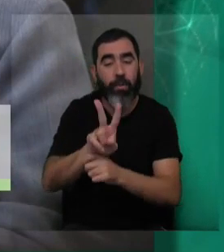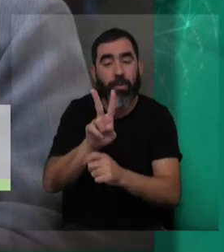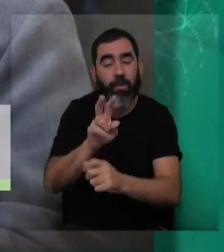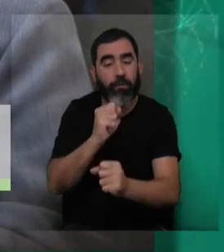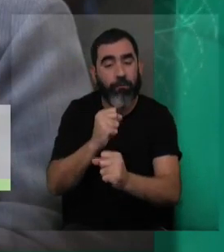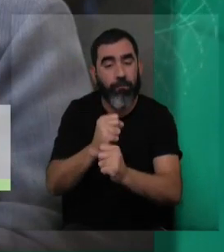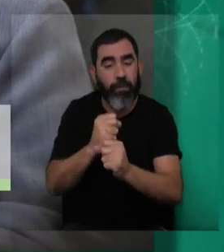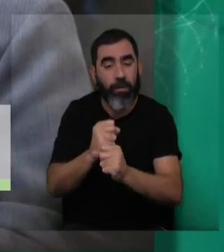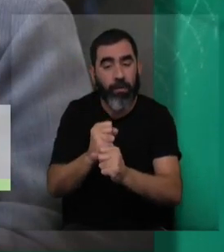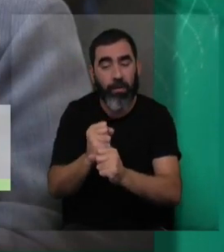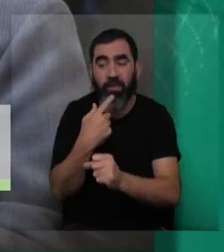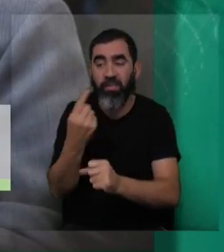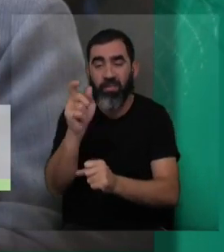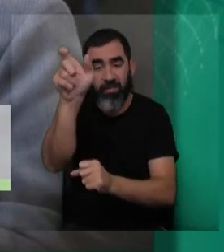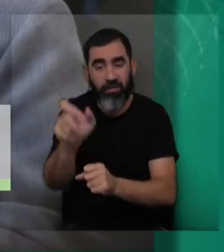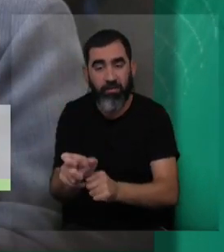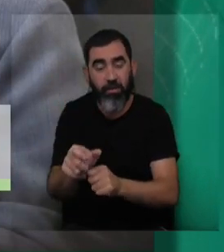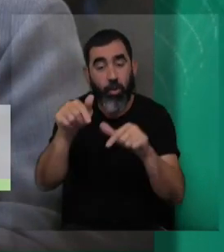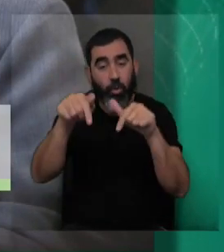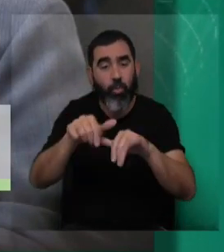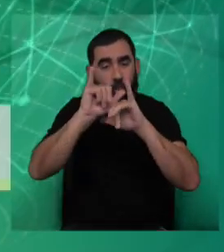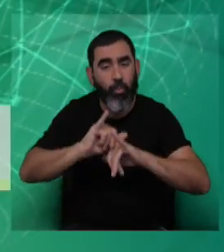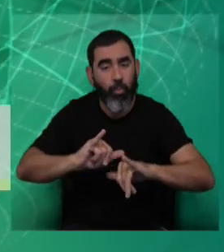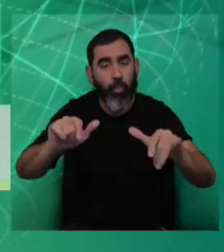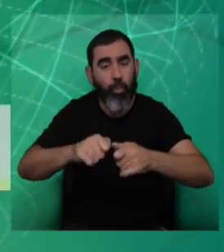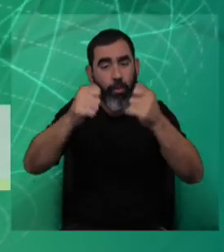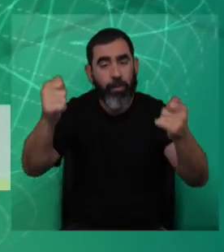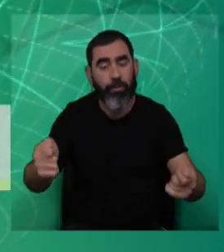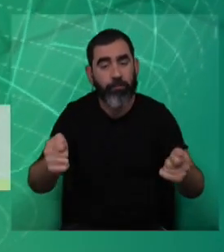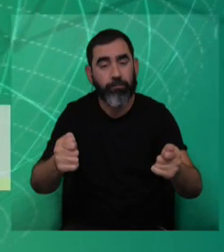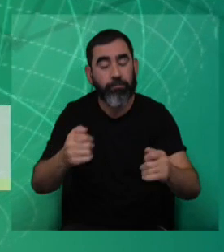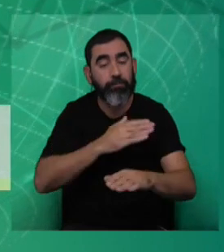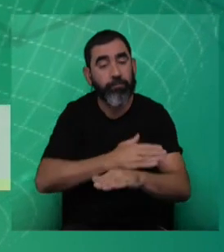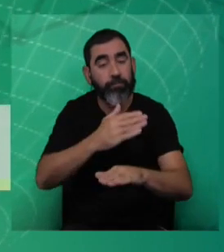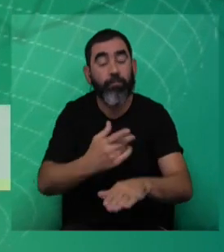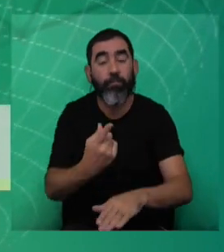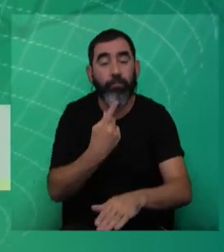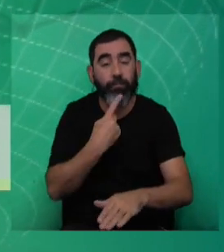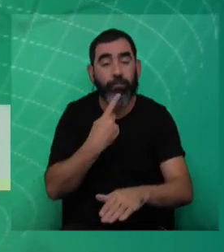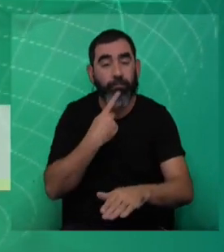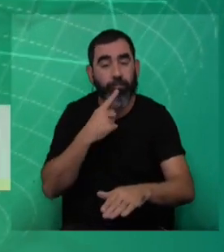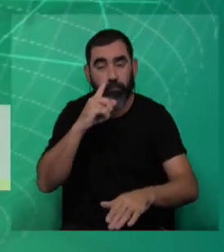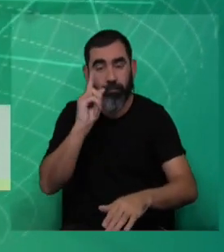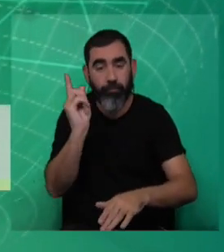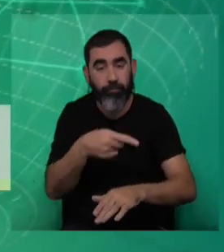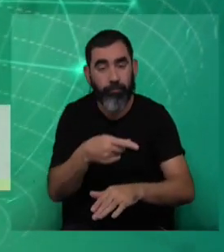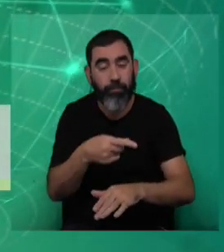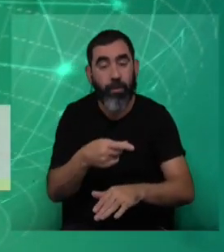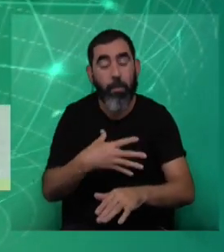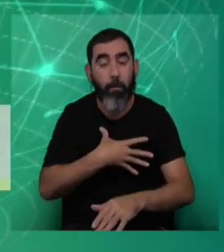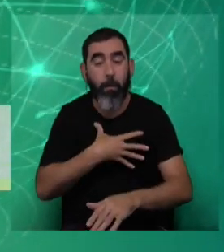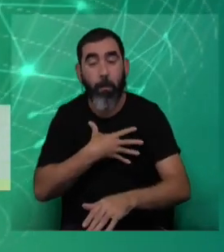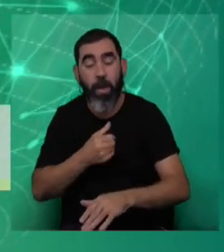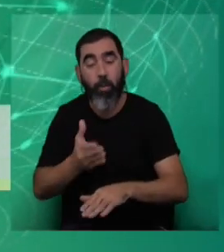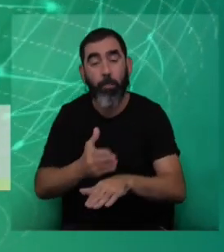las causas que nombra Iturralde en el chat y hoy publica el semanario Búsqueda. Las repercusiones políticas nos hicieron esperar. Desde el Partido Nacional,